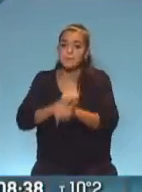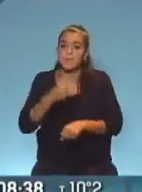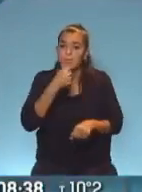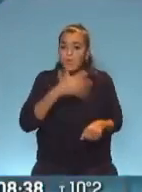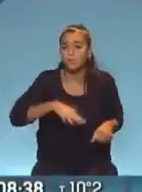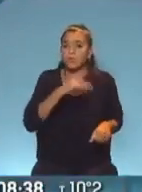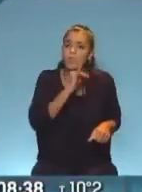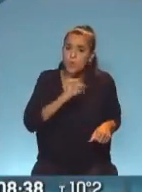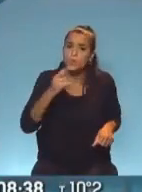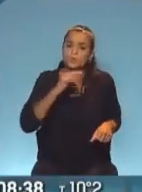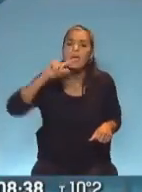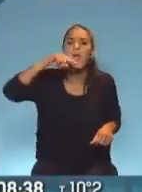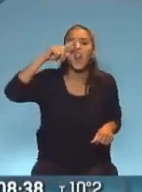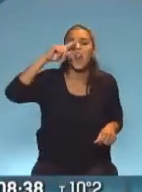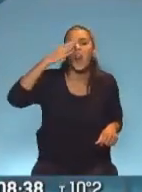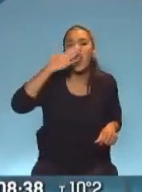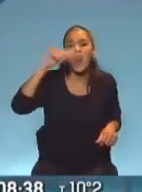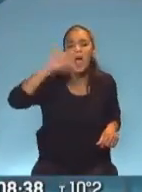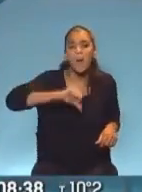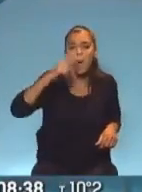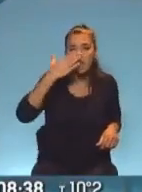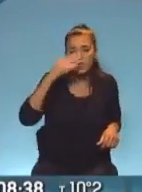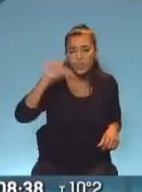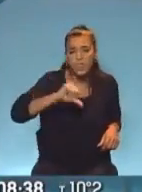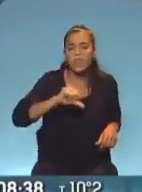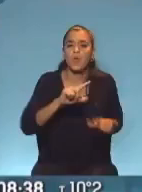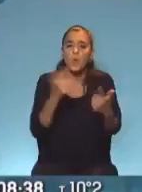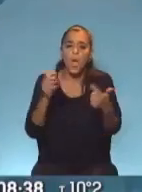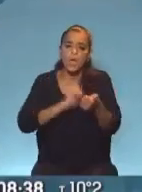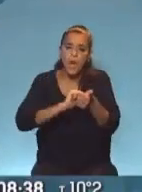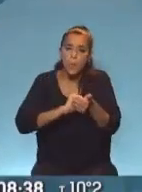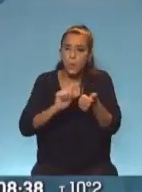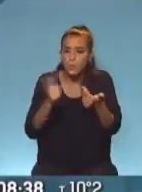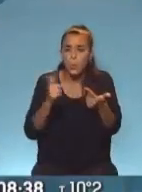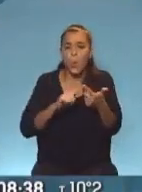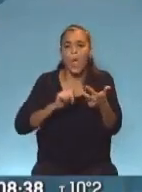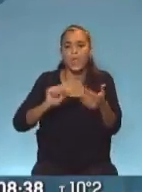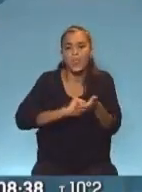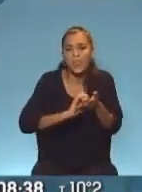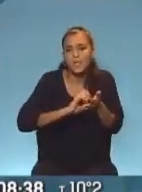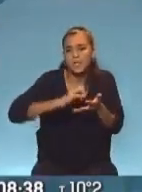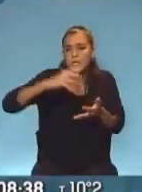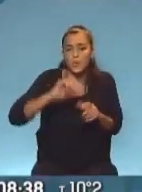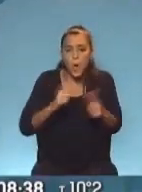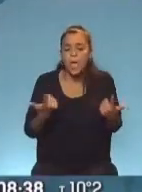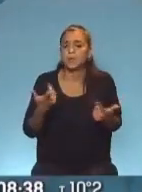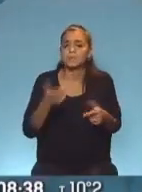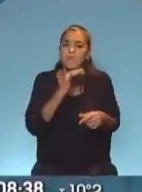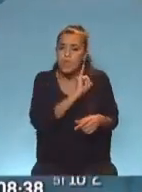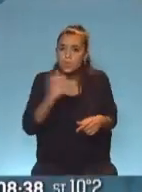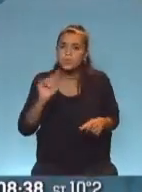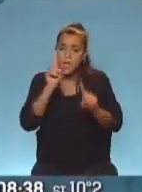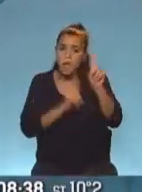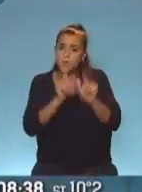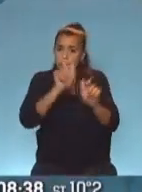vienen denunciando que no tienen lavandina, detergente, alcohol en gel, jabón. Sí, vienen denunciando esa situación. E insisto, ellos denuncian que han tenido